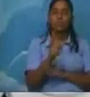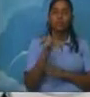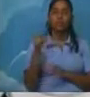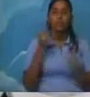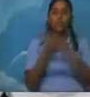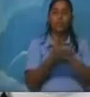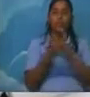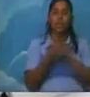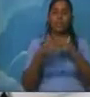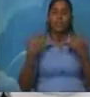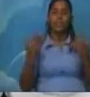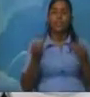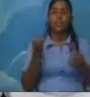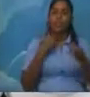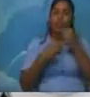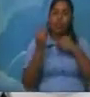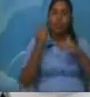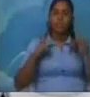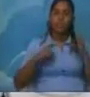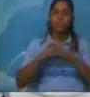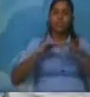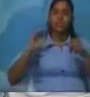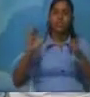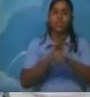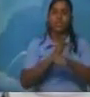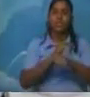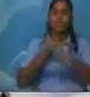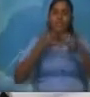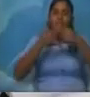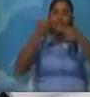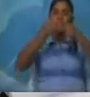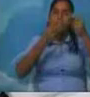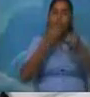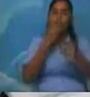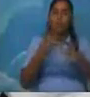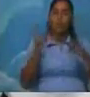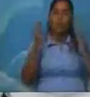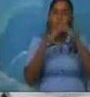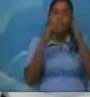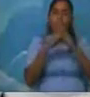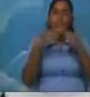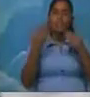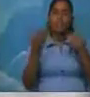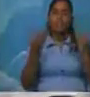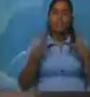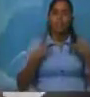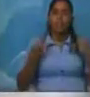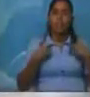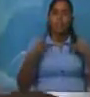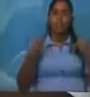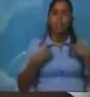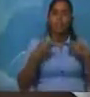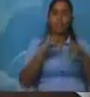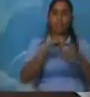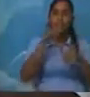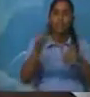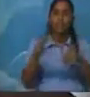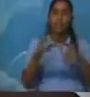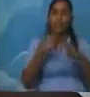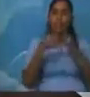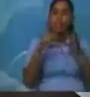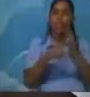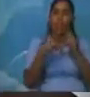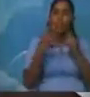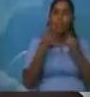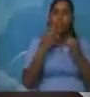suceda que comas y te sacie y edifiques buena casa y que habites en ella una de las cosas que nos lleva